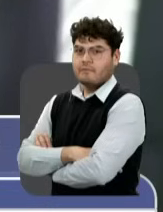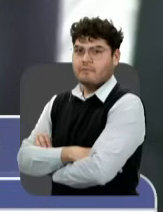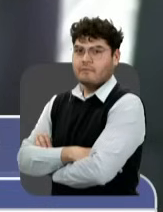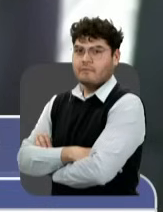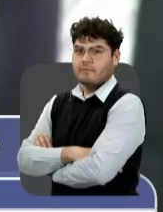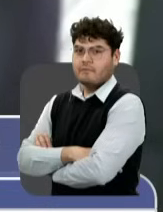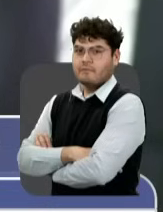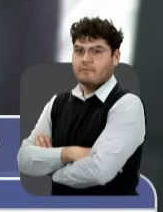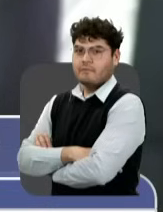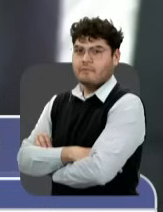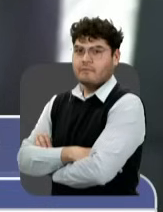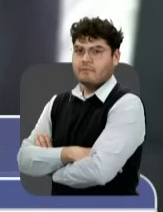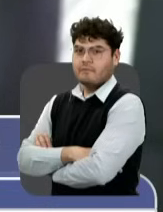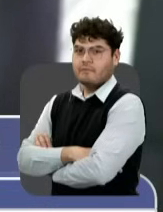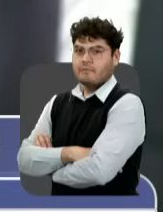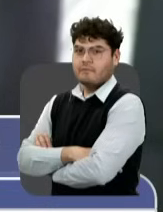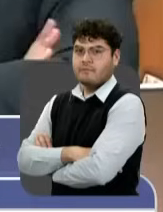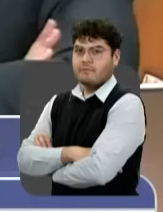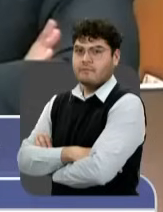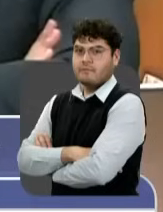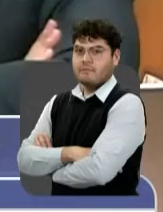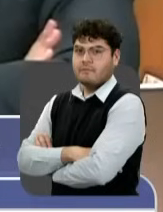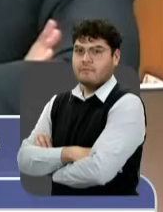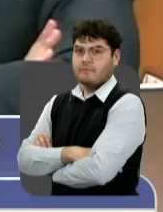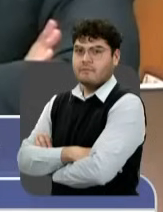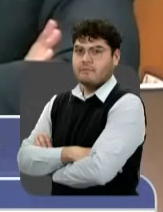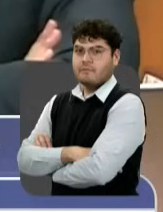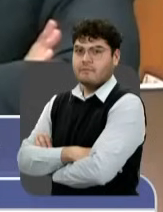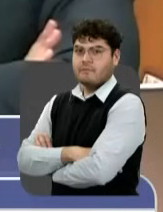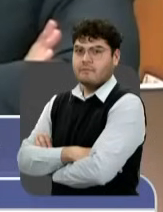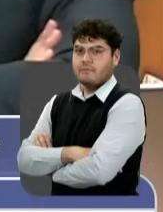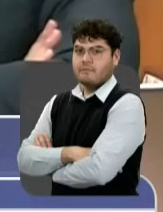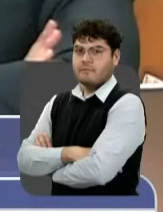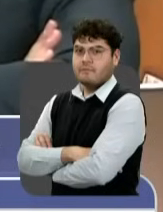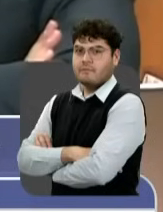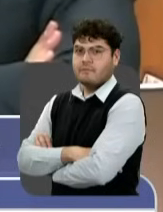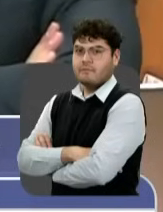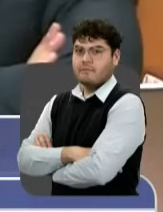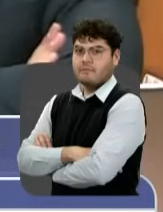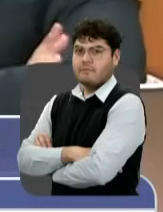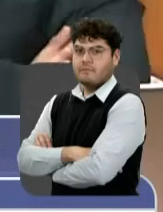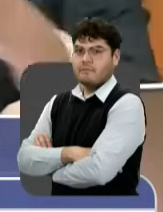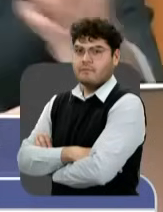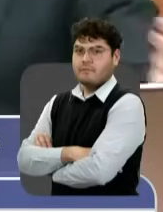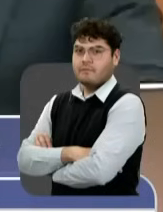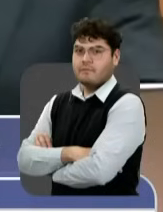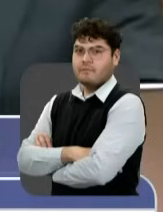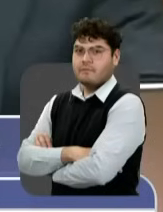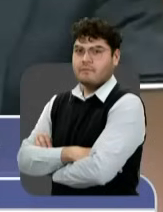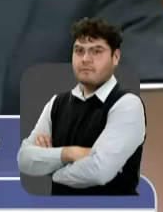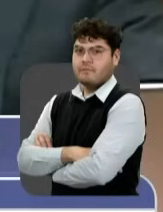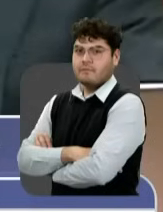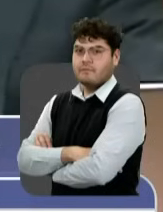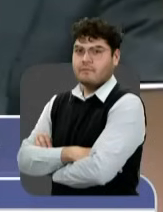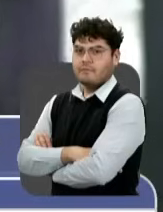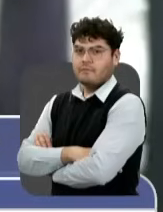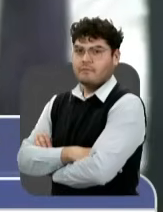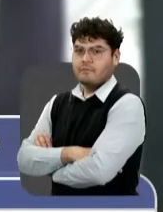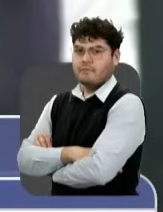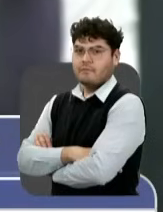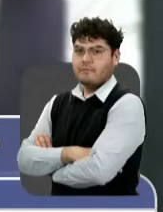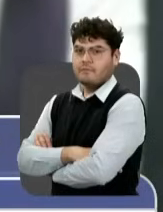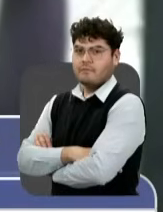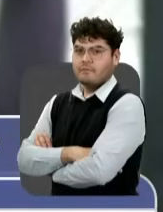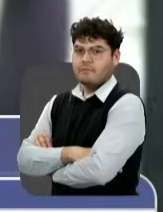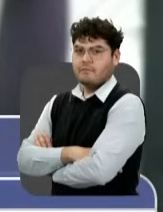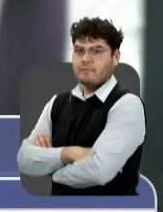su acusación constitucional de la que fue parte en el año 2019. Se trata de transferencias que superan los 190